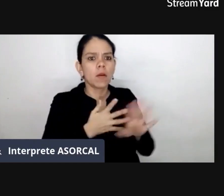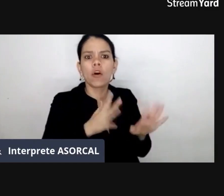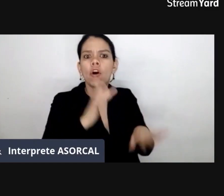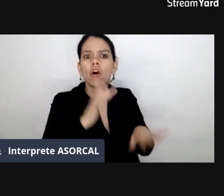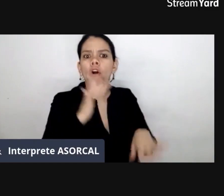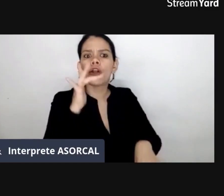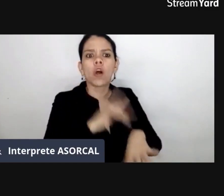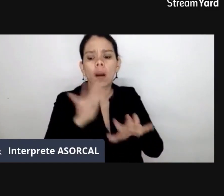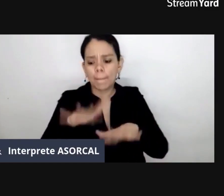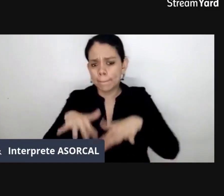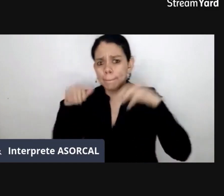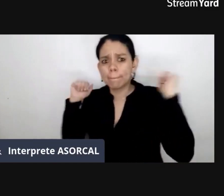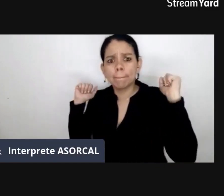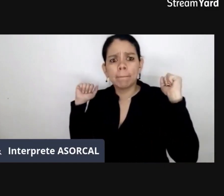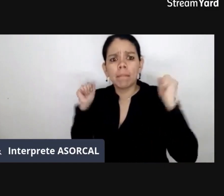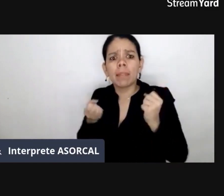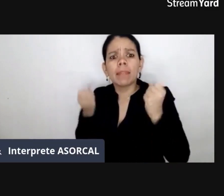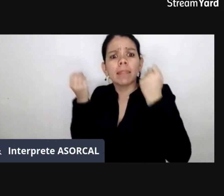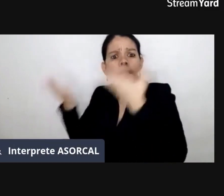no tenían títulos de propiedad.